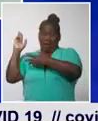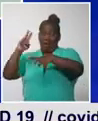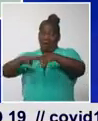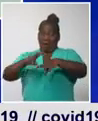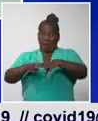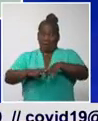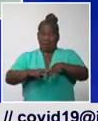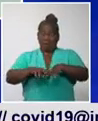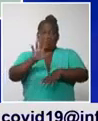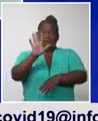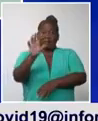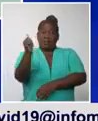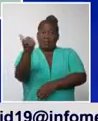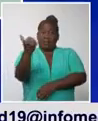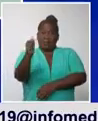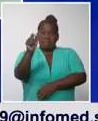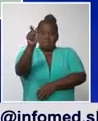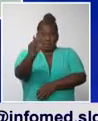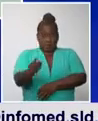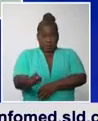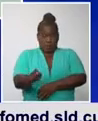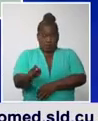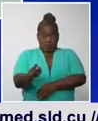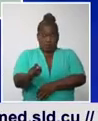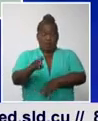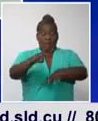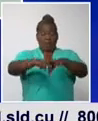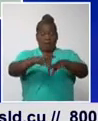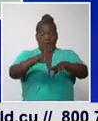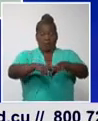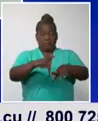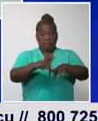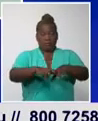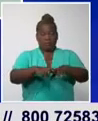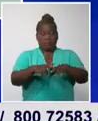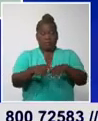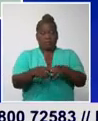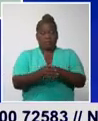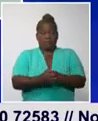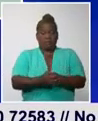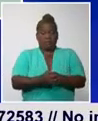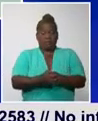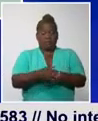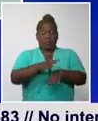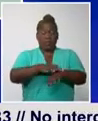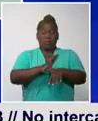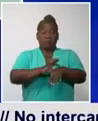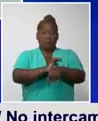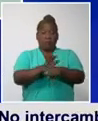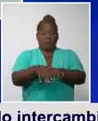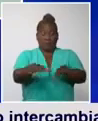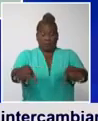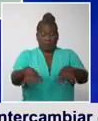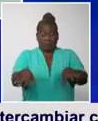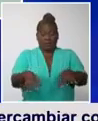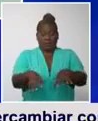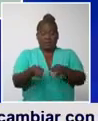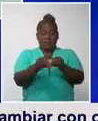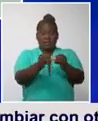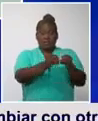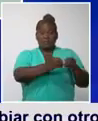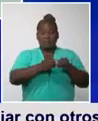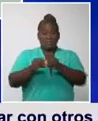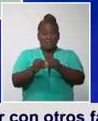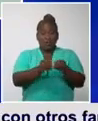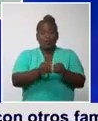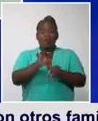510 personas se diagnostican en La Habana ayer, producto de la transmisión autóctona, dispersos en sus 15